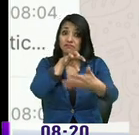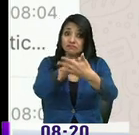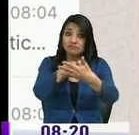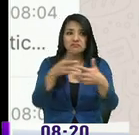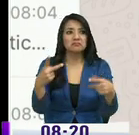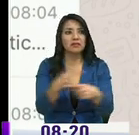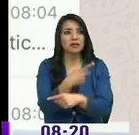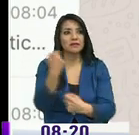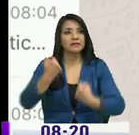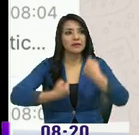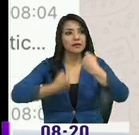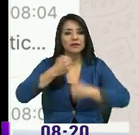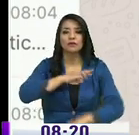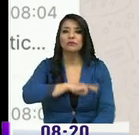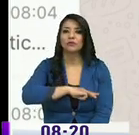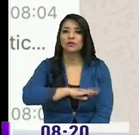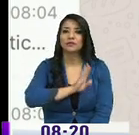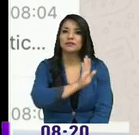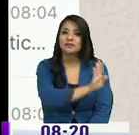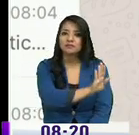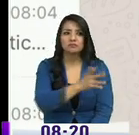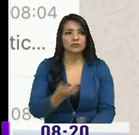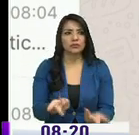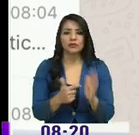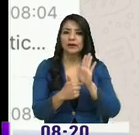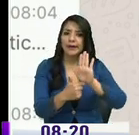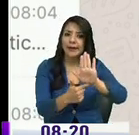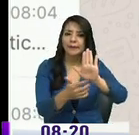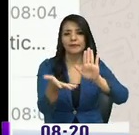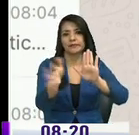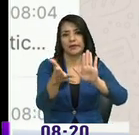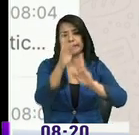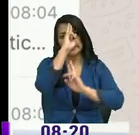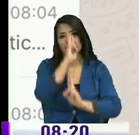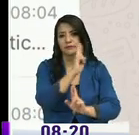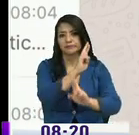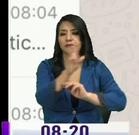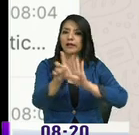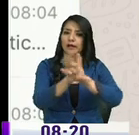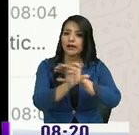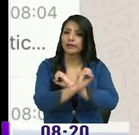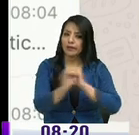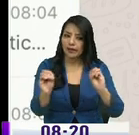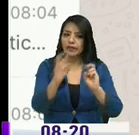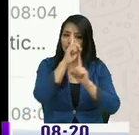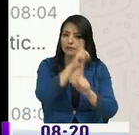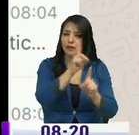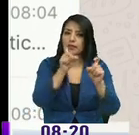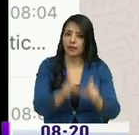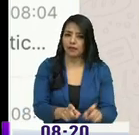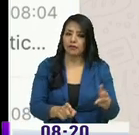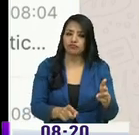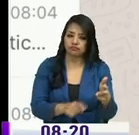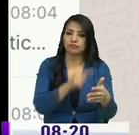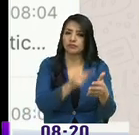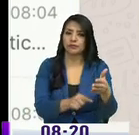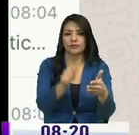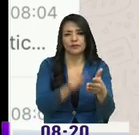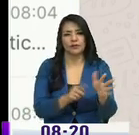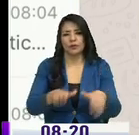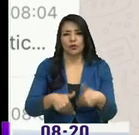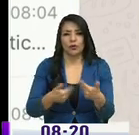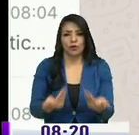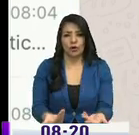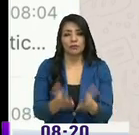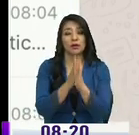un vehículo municipal que no pone el ejemplo de respetar estos lugares y de estacionarse en donde debe. Realmente hay que